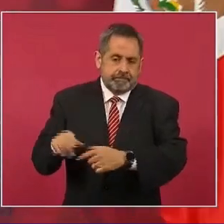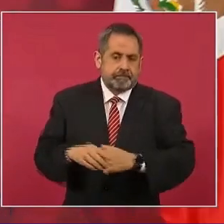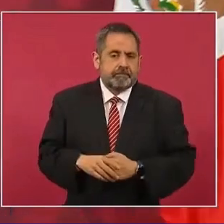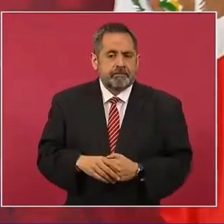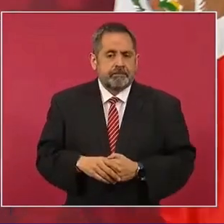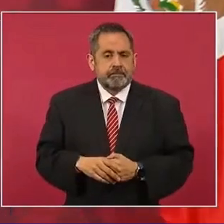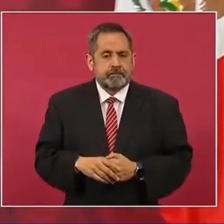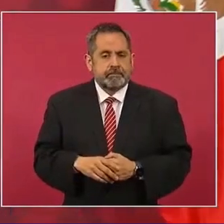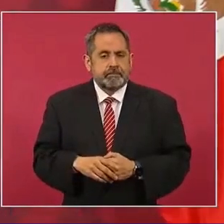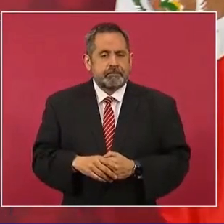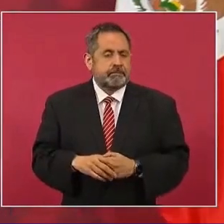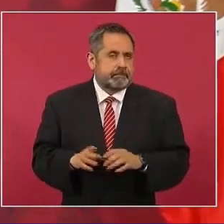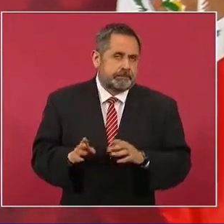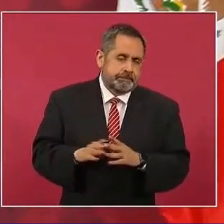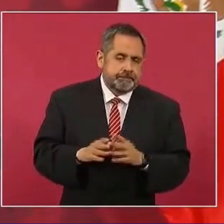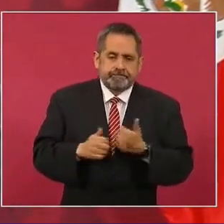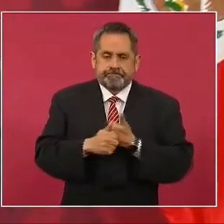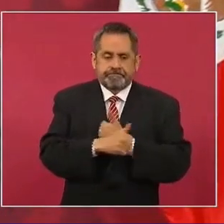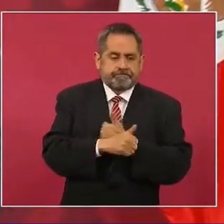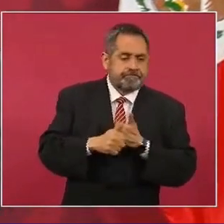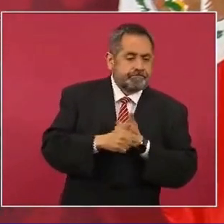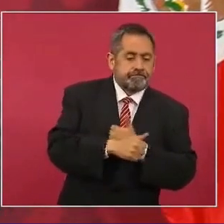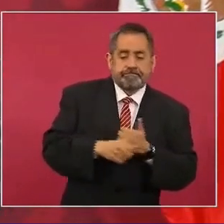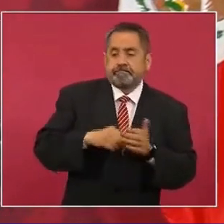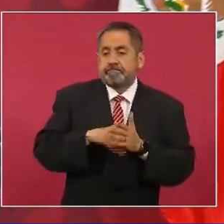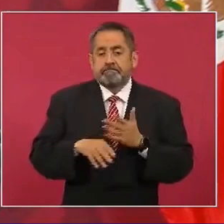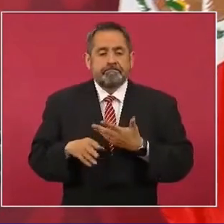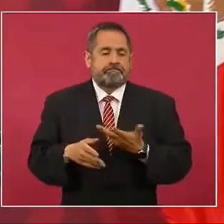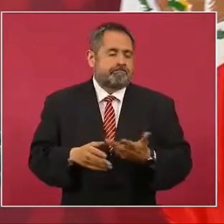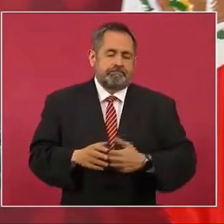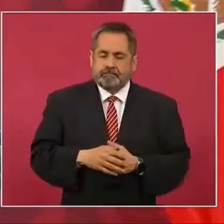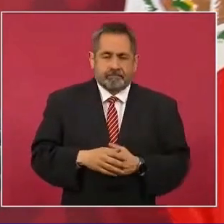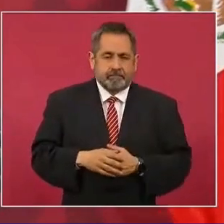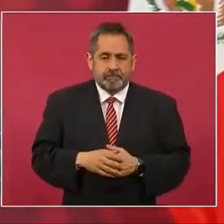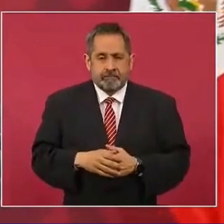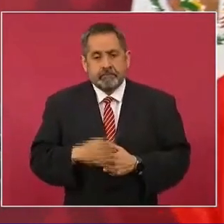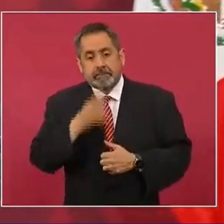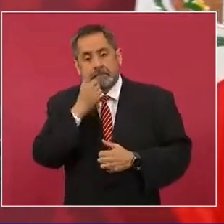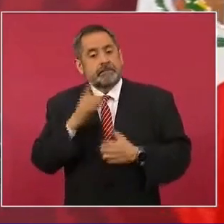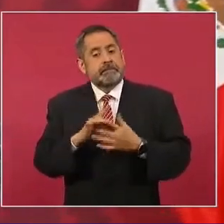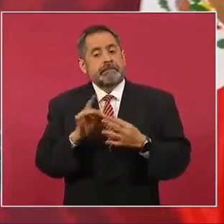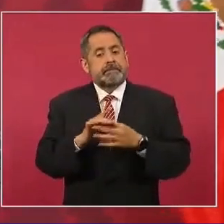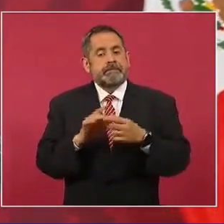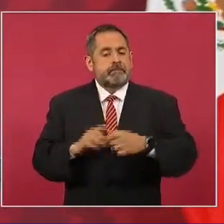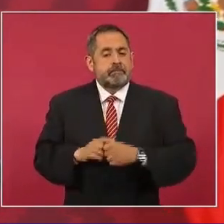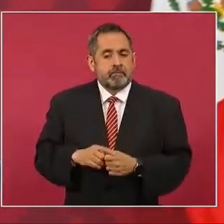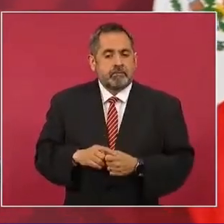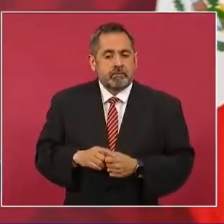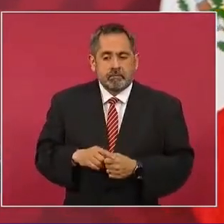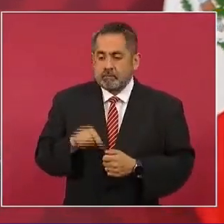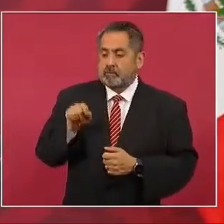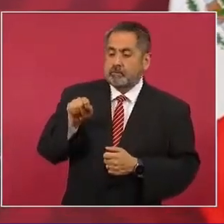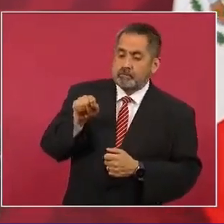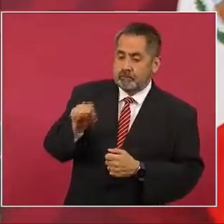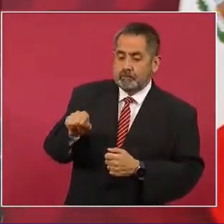Cubren las formas también diciendo de que no podía participar él